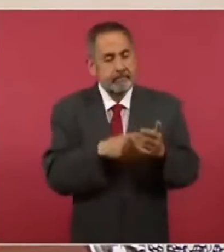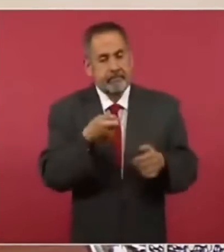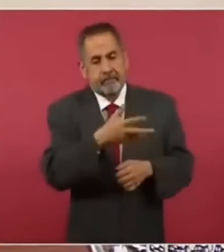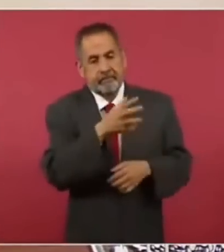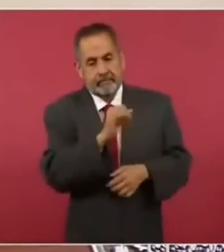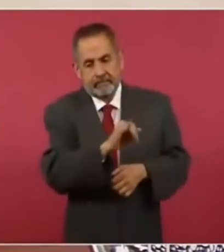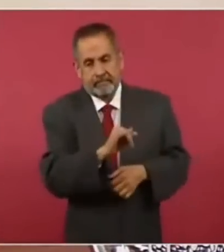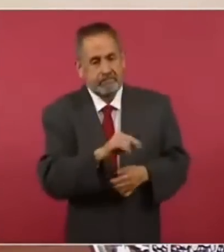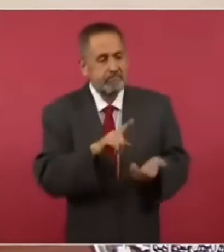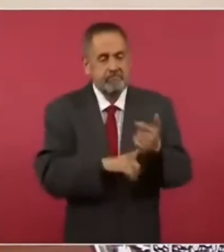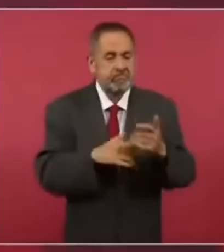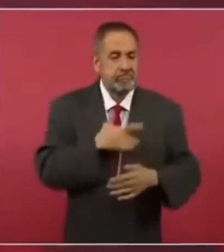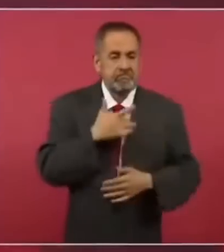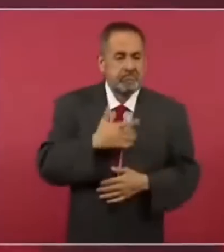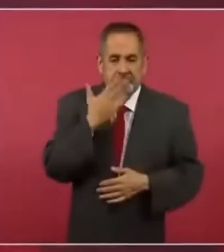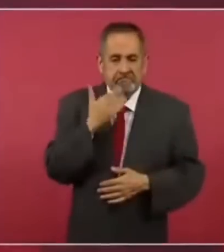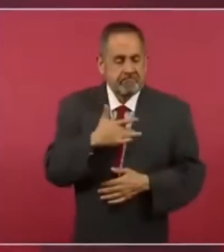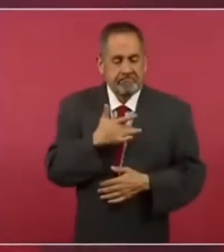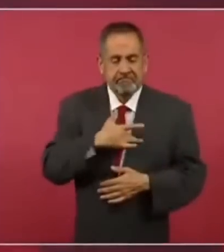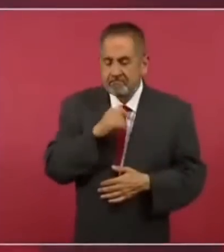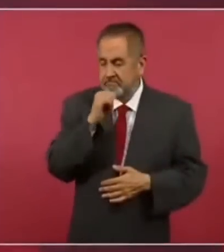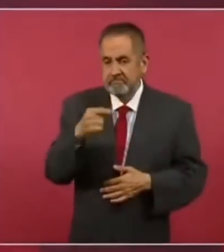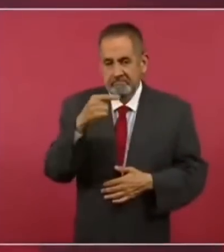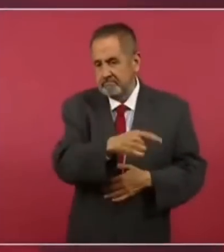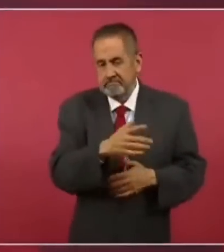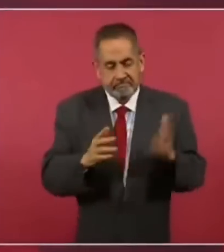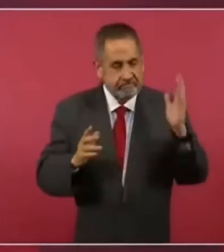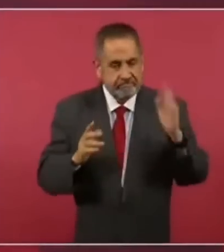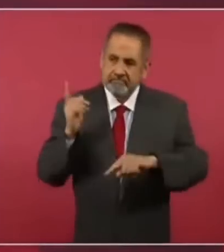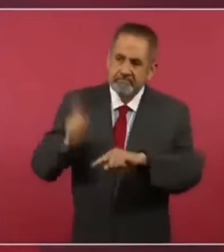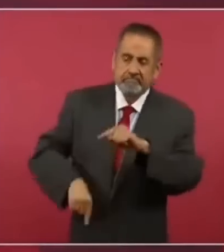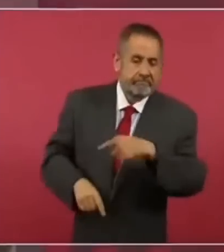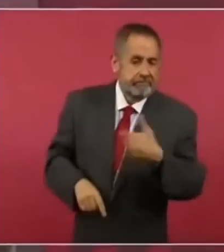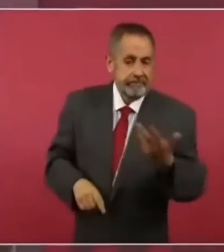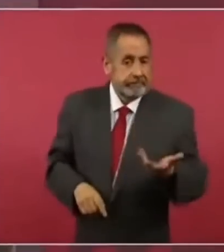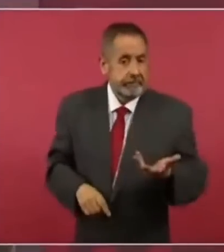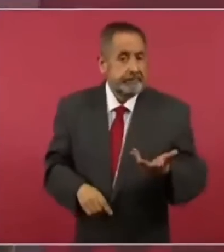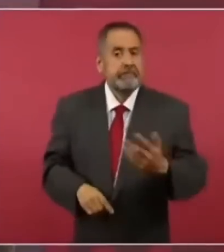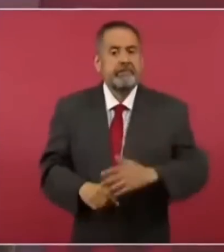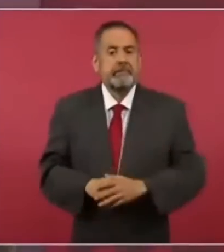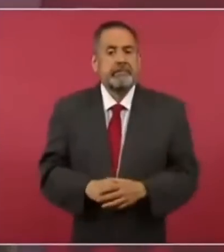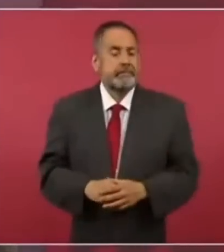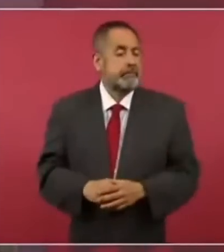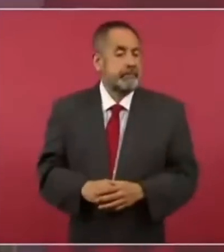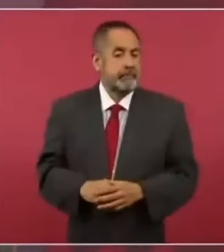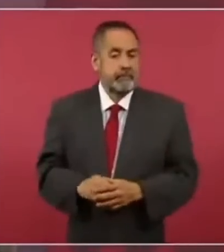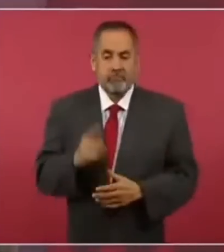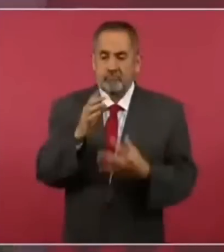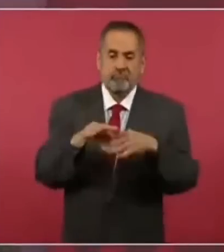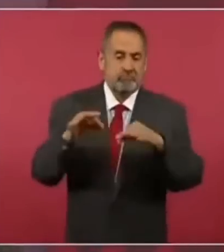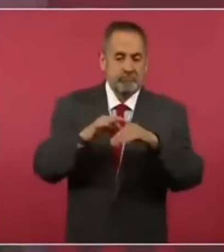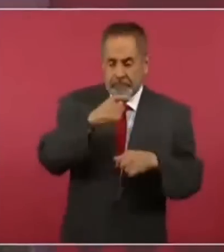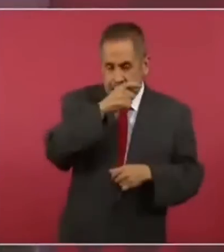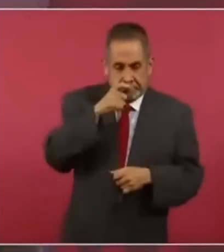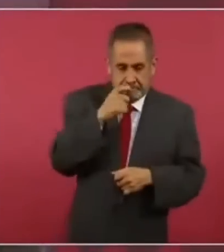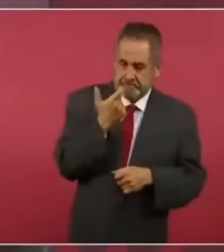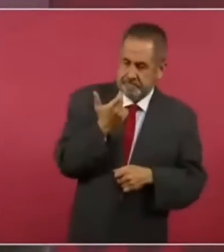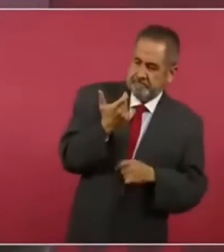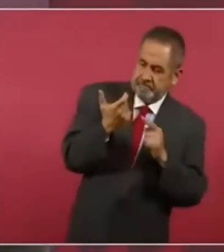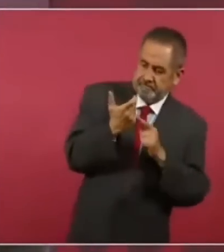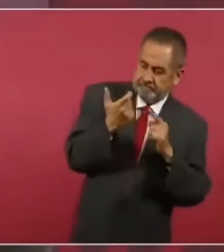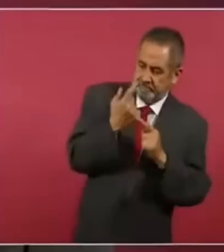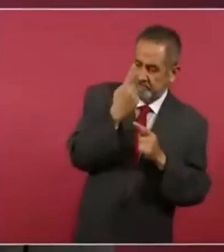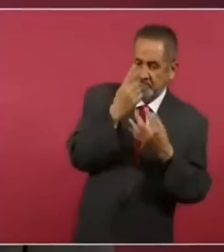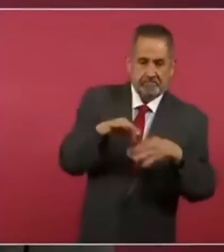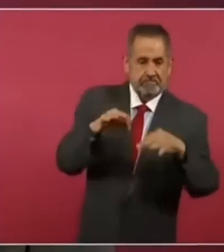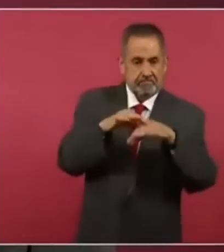Es deshumanizar todo. Lo que importa es el dinero,